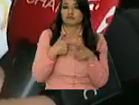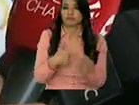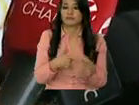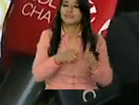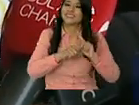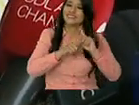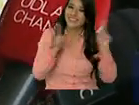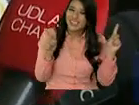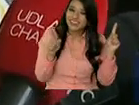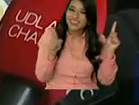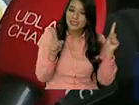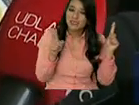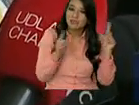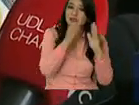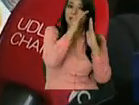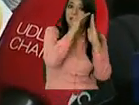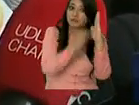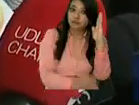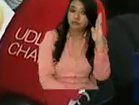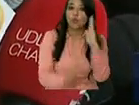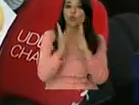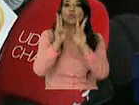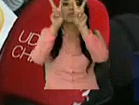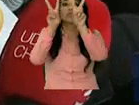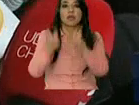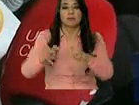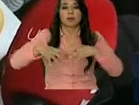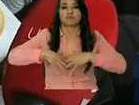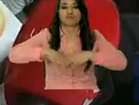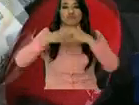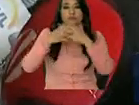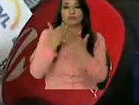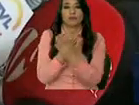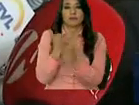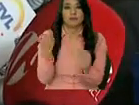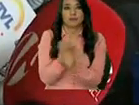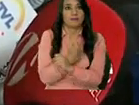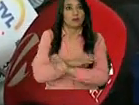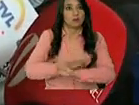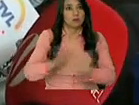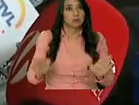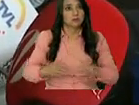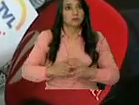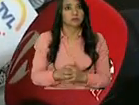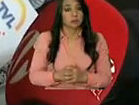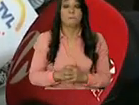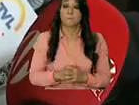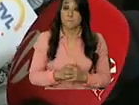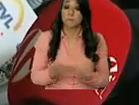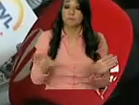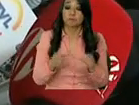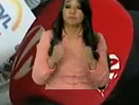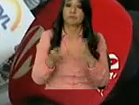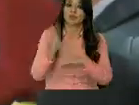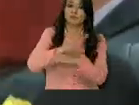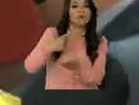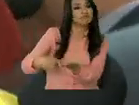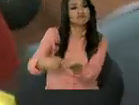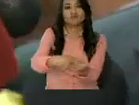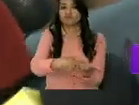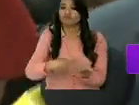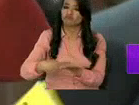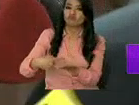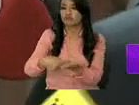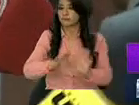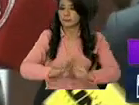diferentes medidas sobre una sola materia: reactivar la economía y el empleo. Por supuesto, vamos a acompañar el debate en la Asamblea Nacional. El